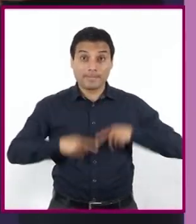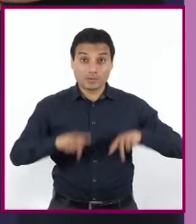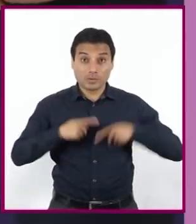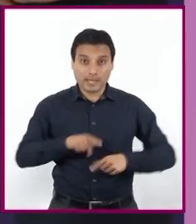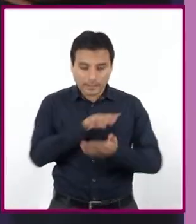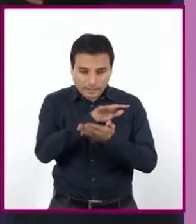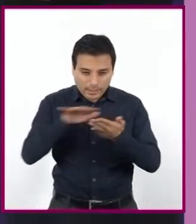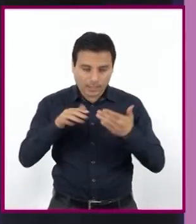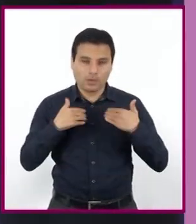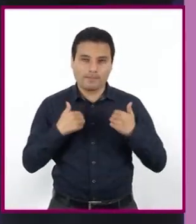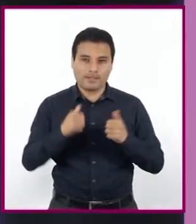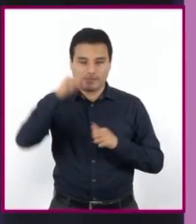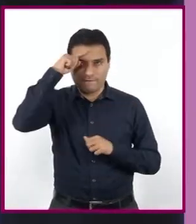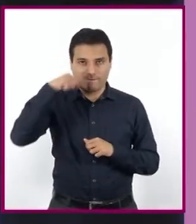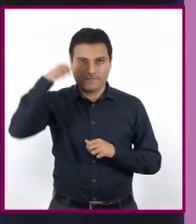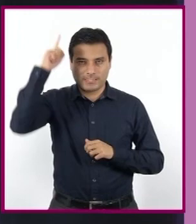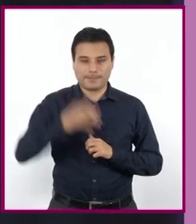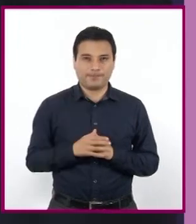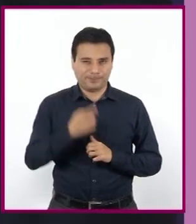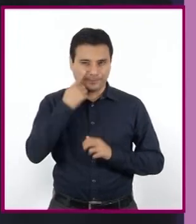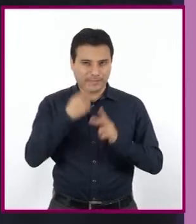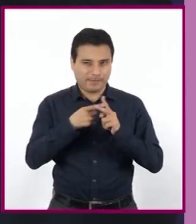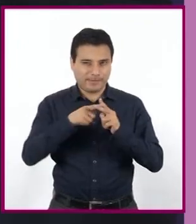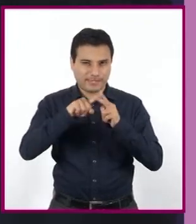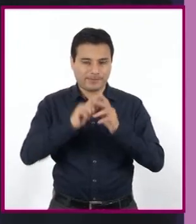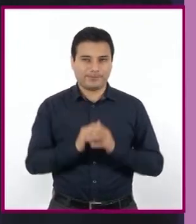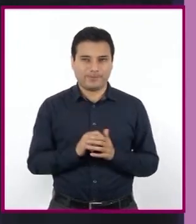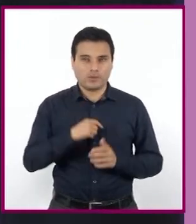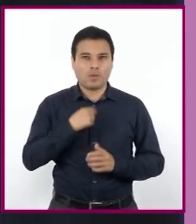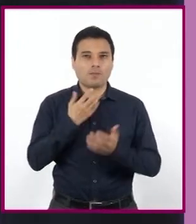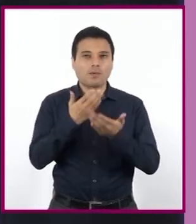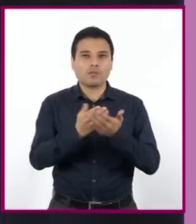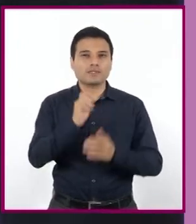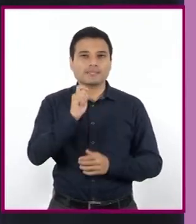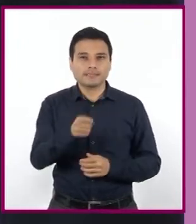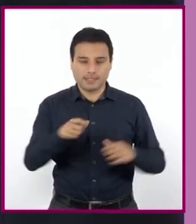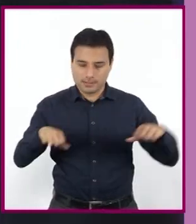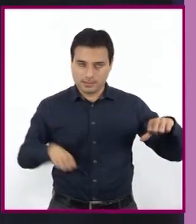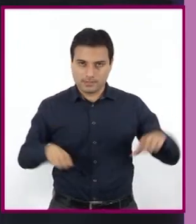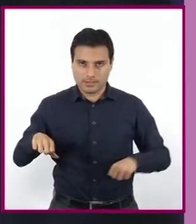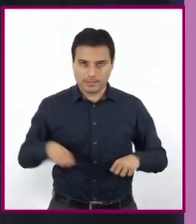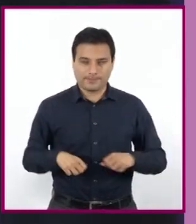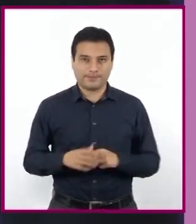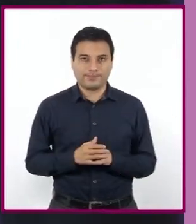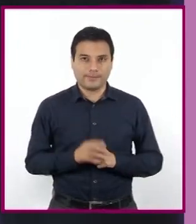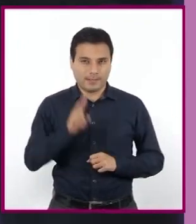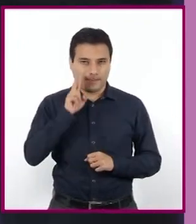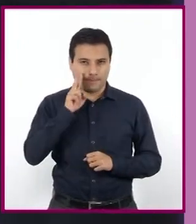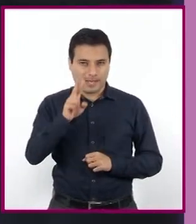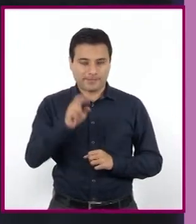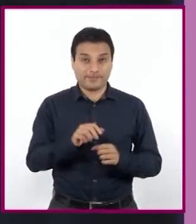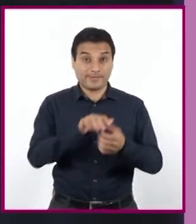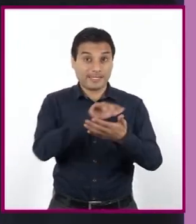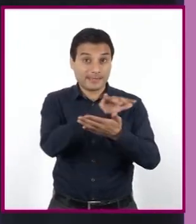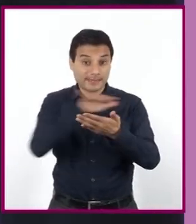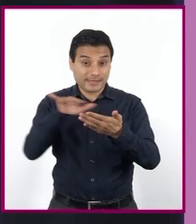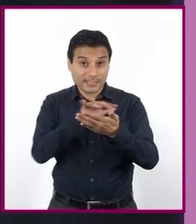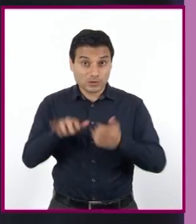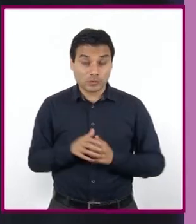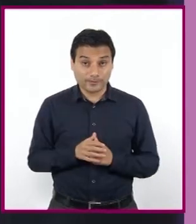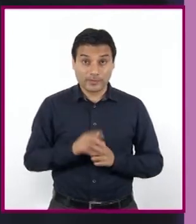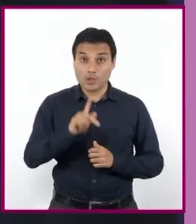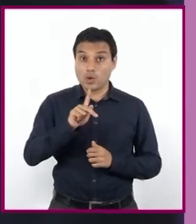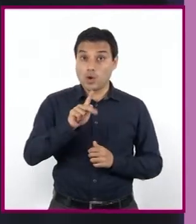lectores. Para iniciar, les proponemos una actividad. Vean el siguiente texto donde el uso correcto